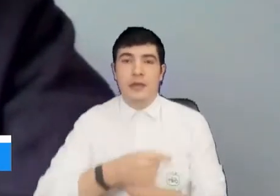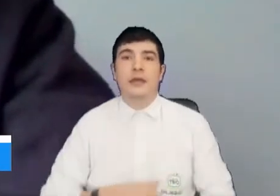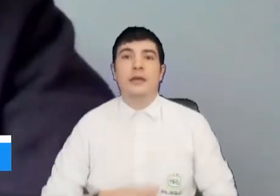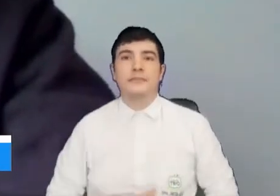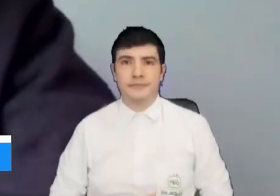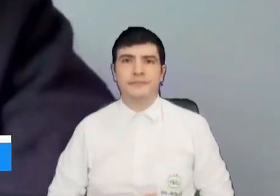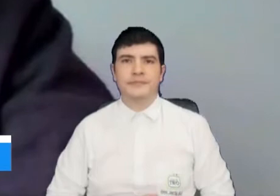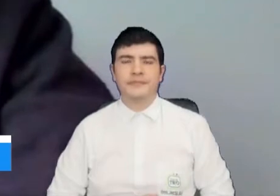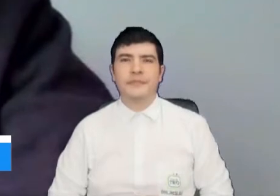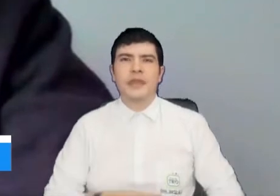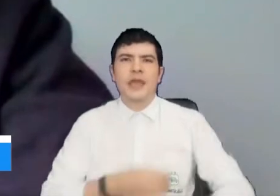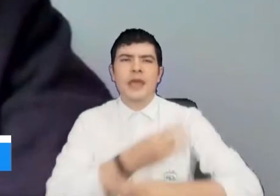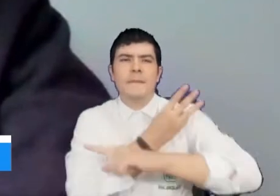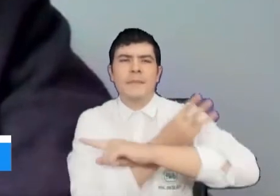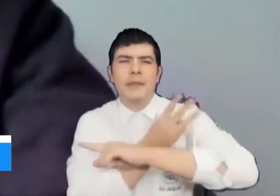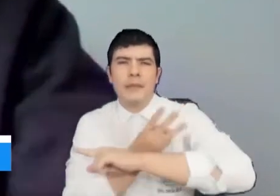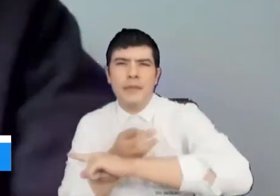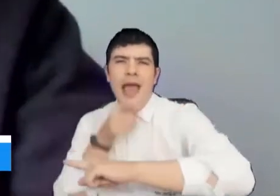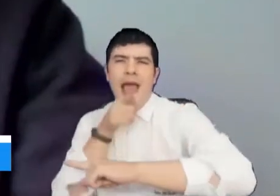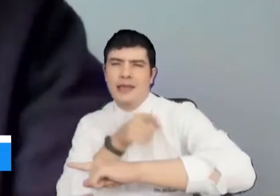la página web